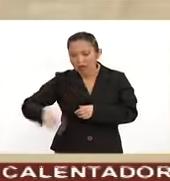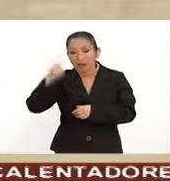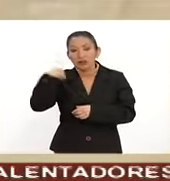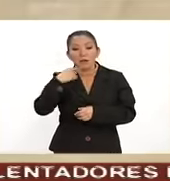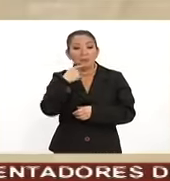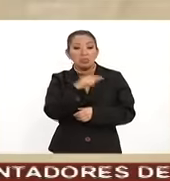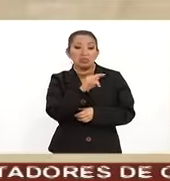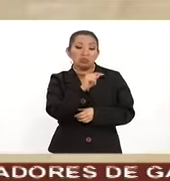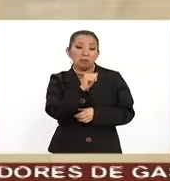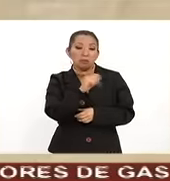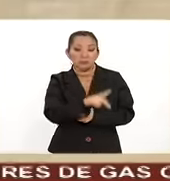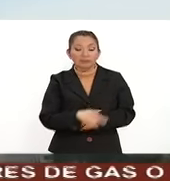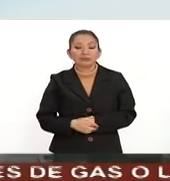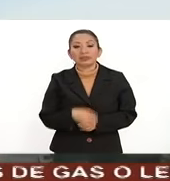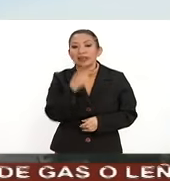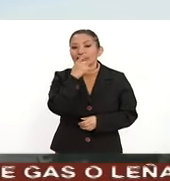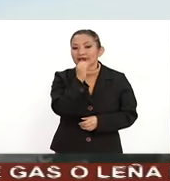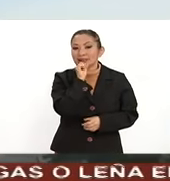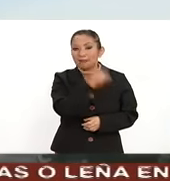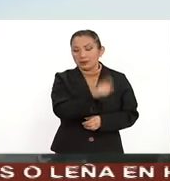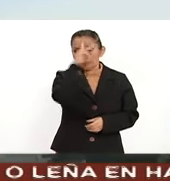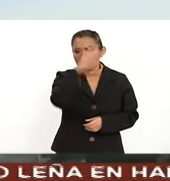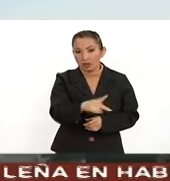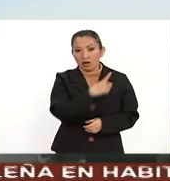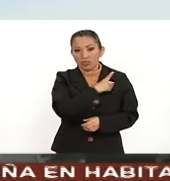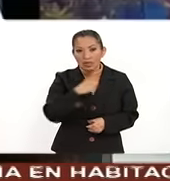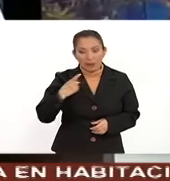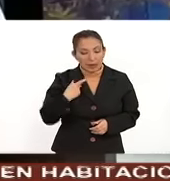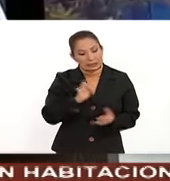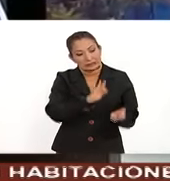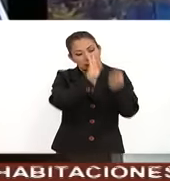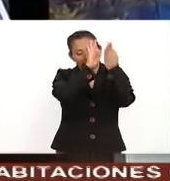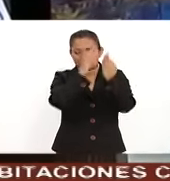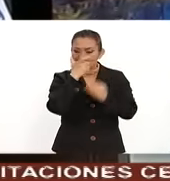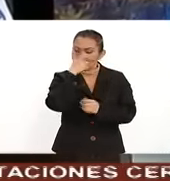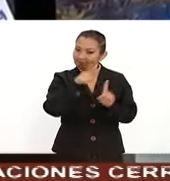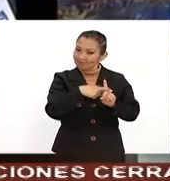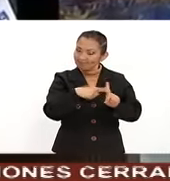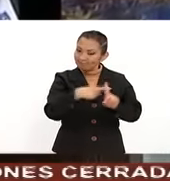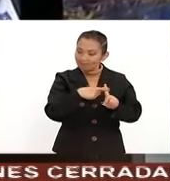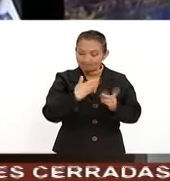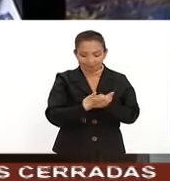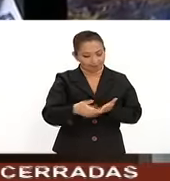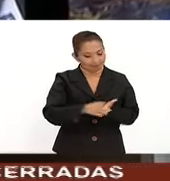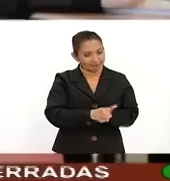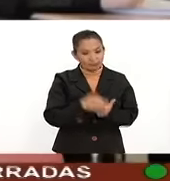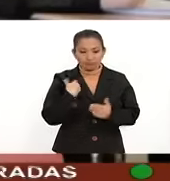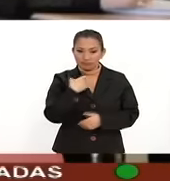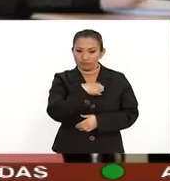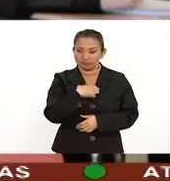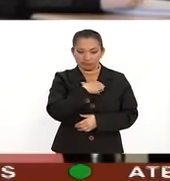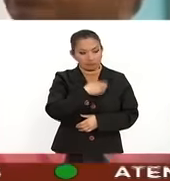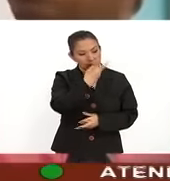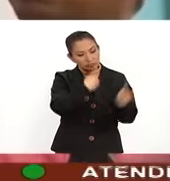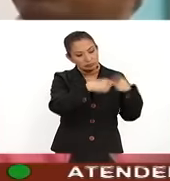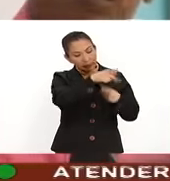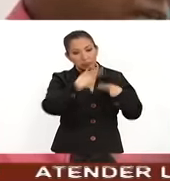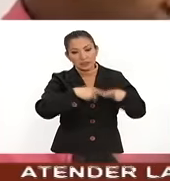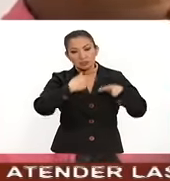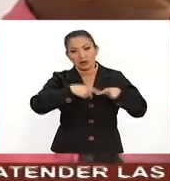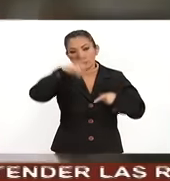el mandato de Donald Trump. Aseguró también que México debe afrontar con actitud positiva, valiente y alegre la llegada del